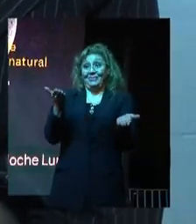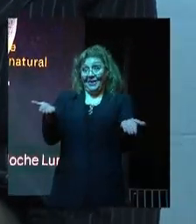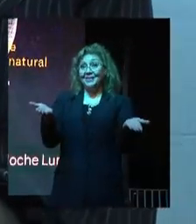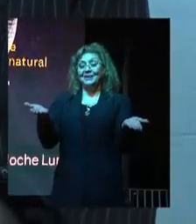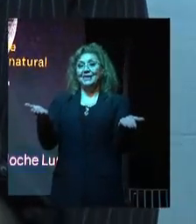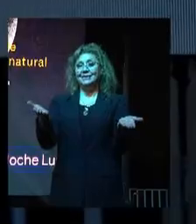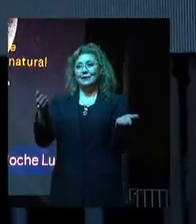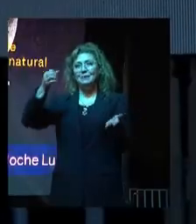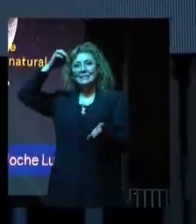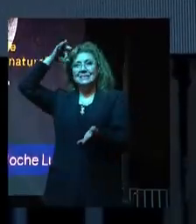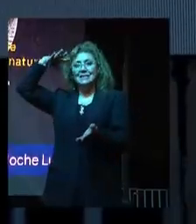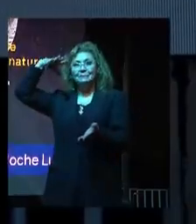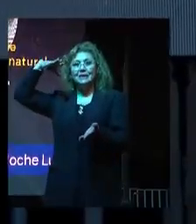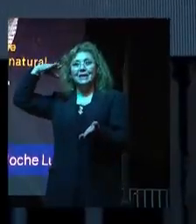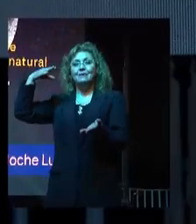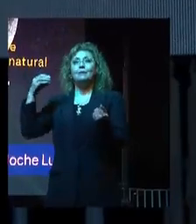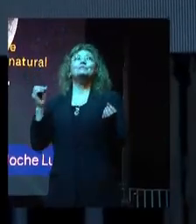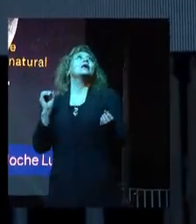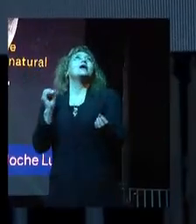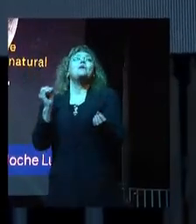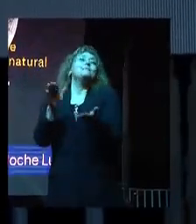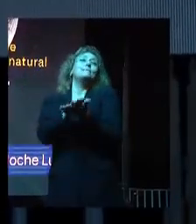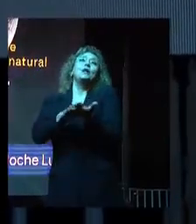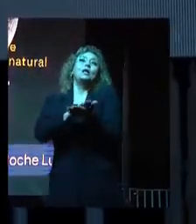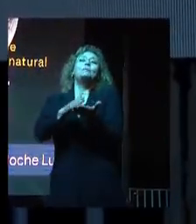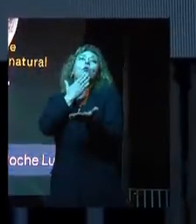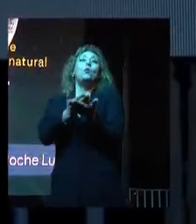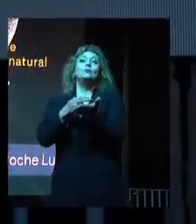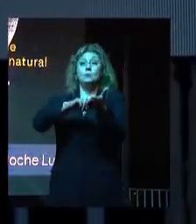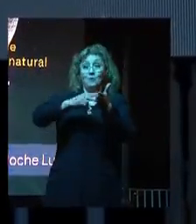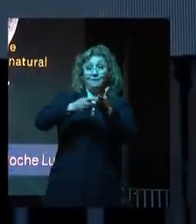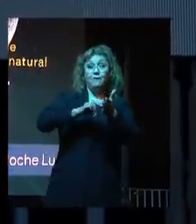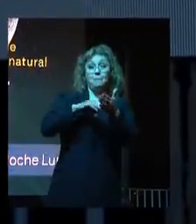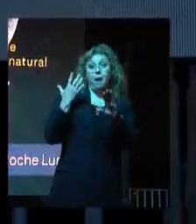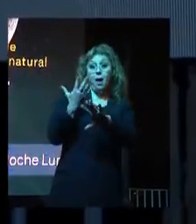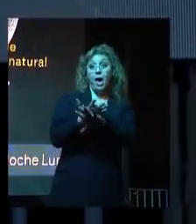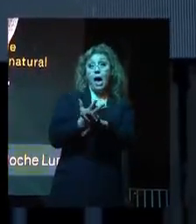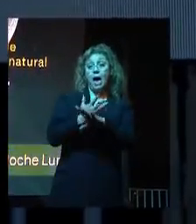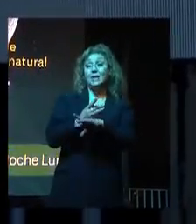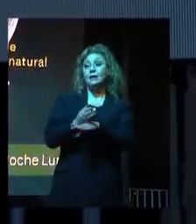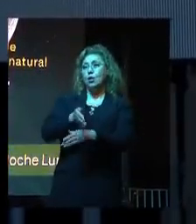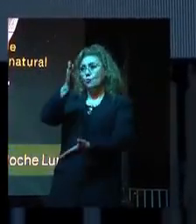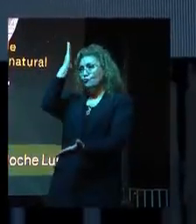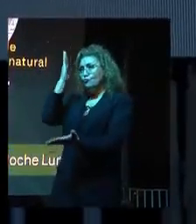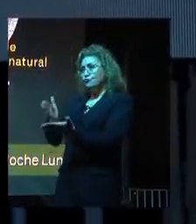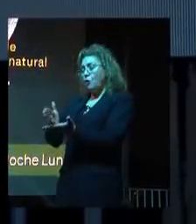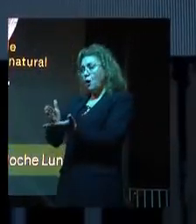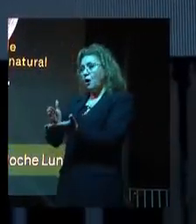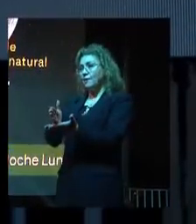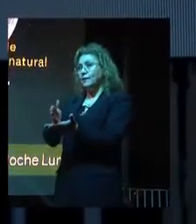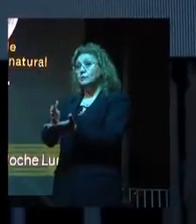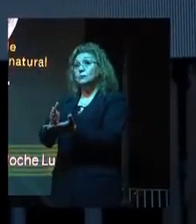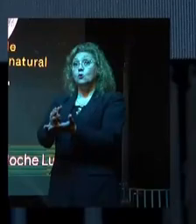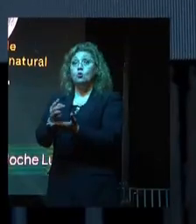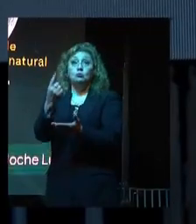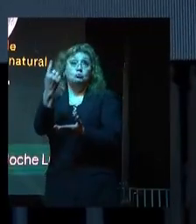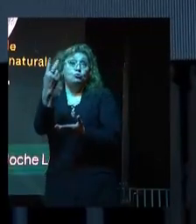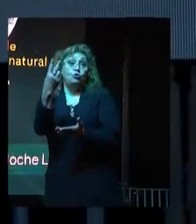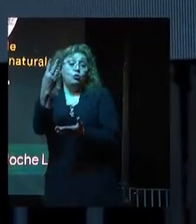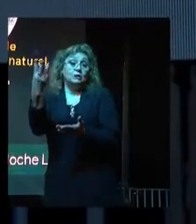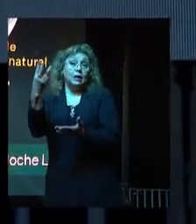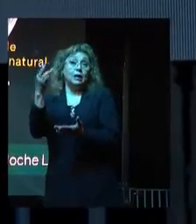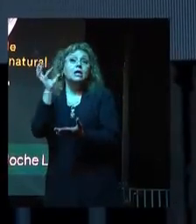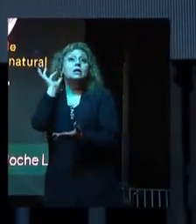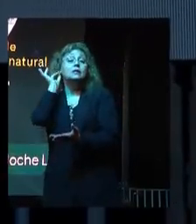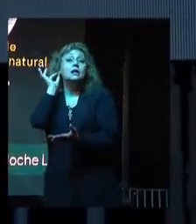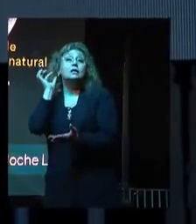la sabiduría, o por ejemplo, cuando había un problema, decidían sacrificar dos o tres vírgenes, bueno, niñas